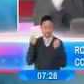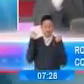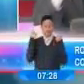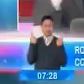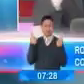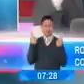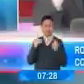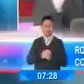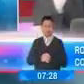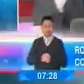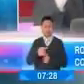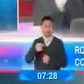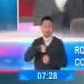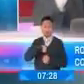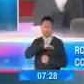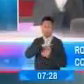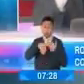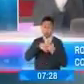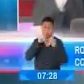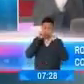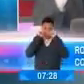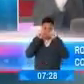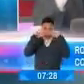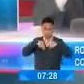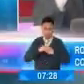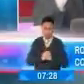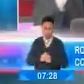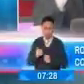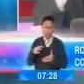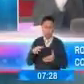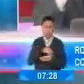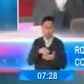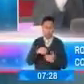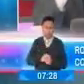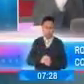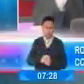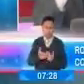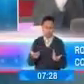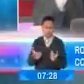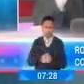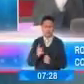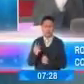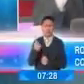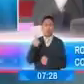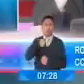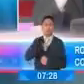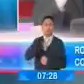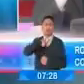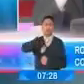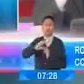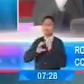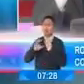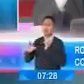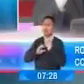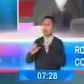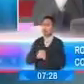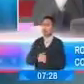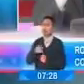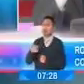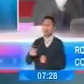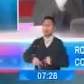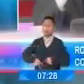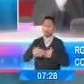tiene que hacernos abrir los ojos, lo que tiene que llevarnos en algo a la sospecha, es que la única persona con la que ha tenido un intercambio en su